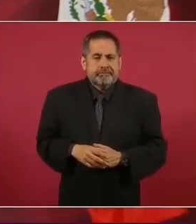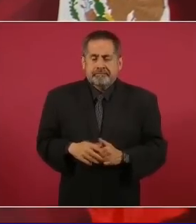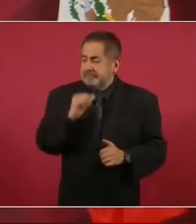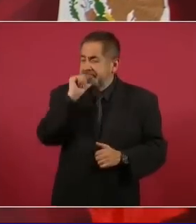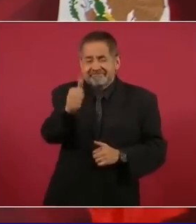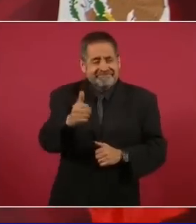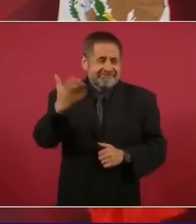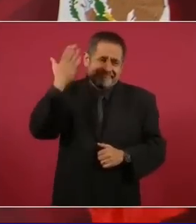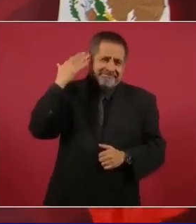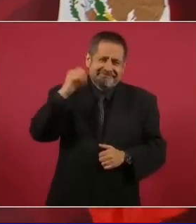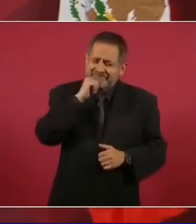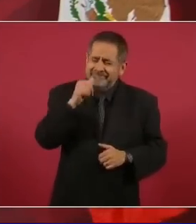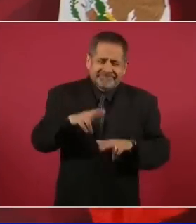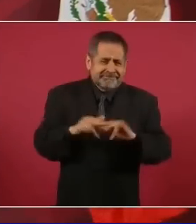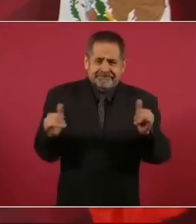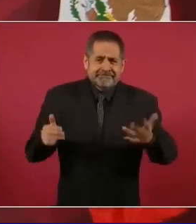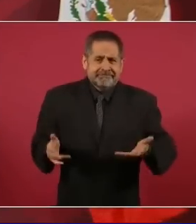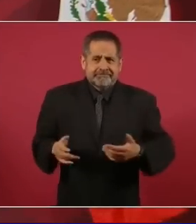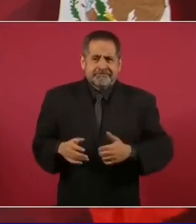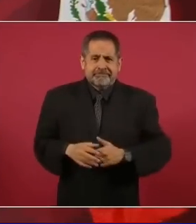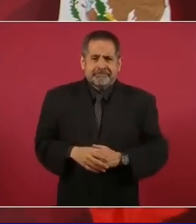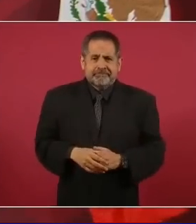Nada.